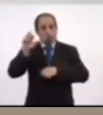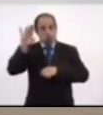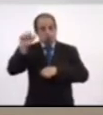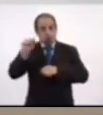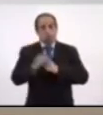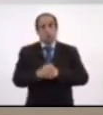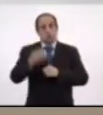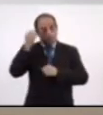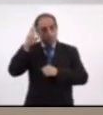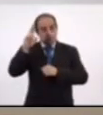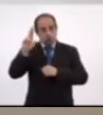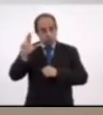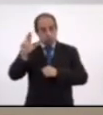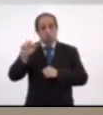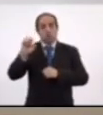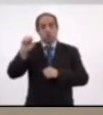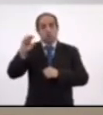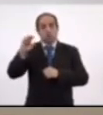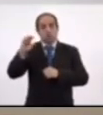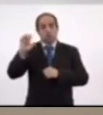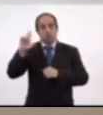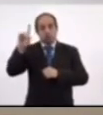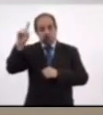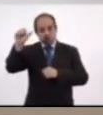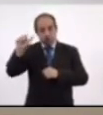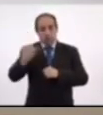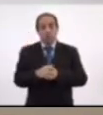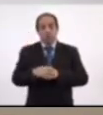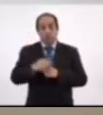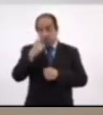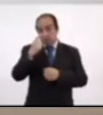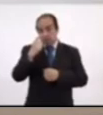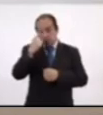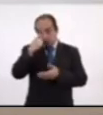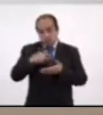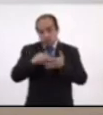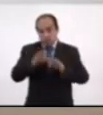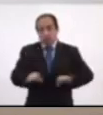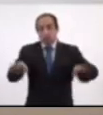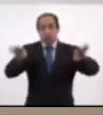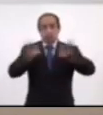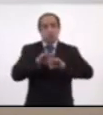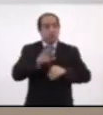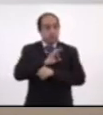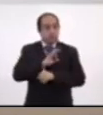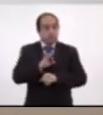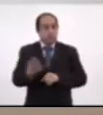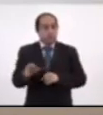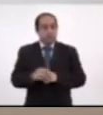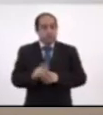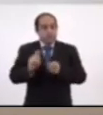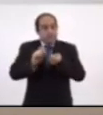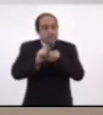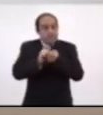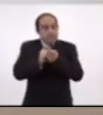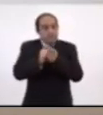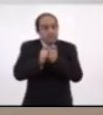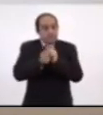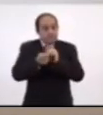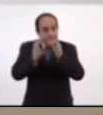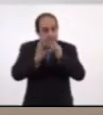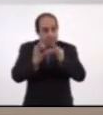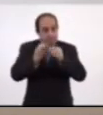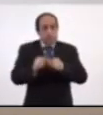doctora Célida. Creo que es importante para poder hablar de la reconversión o el proceso